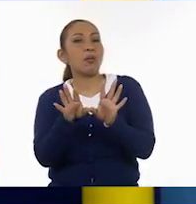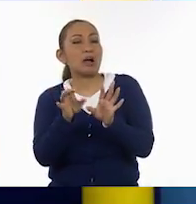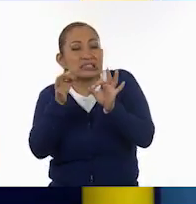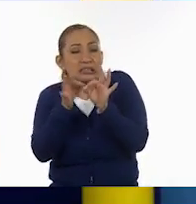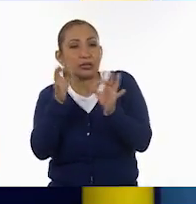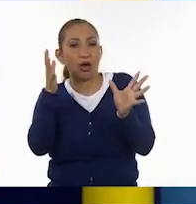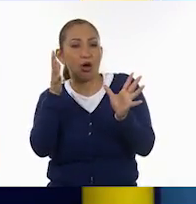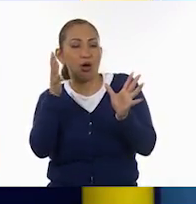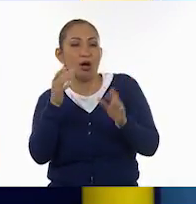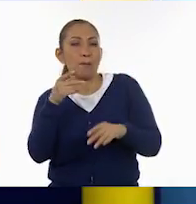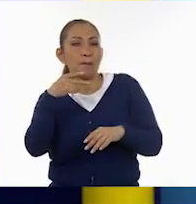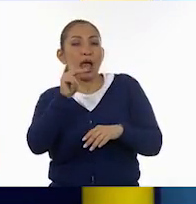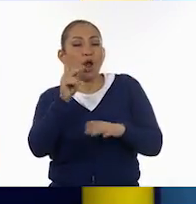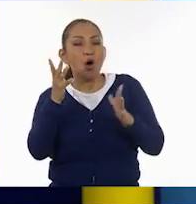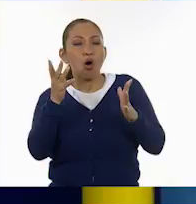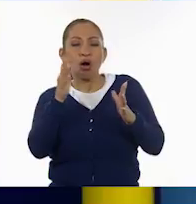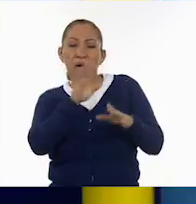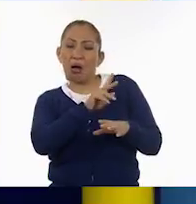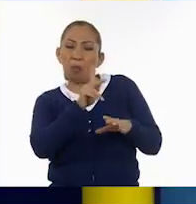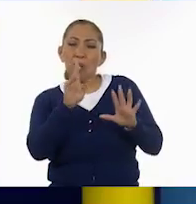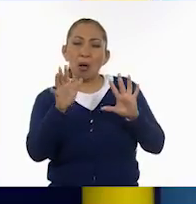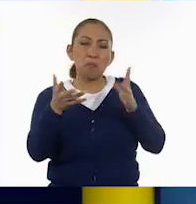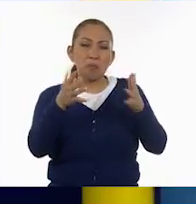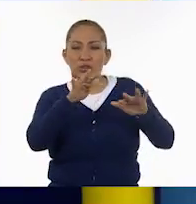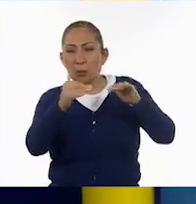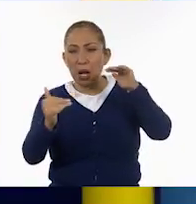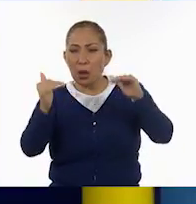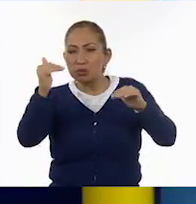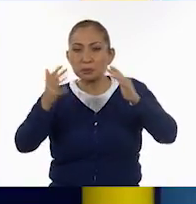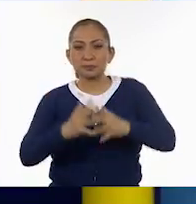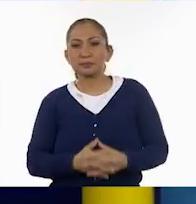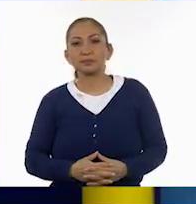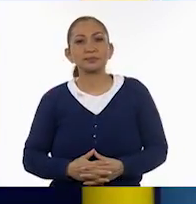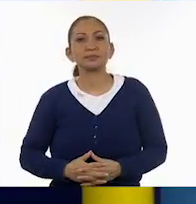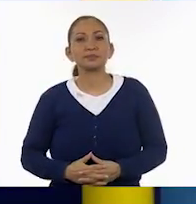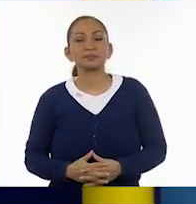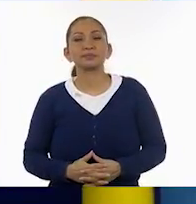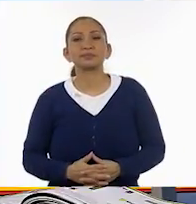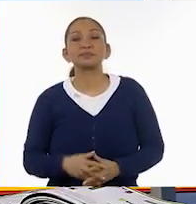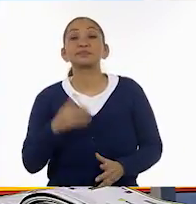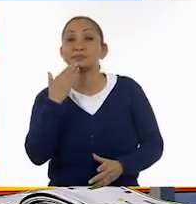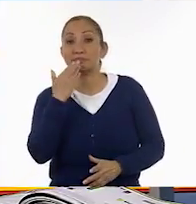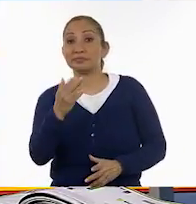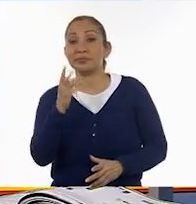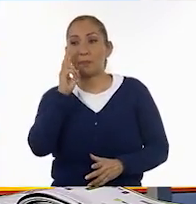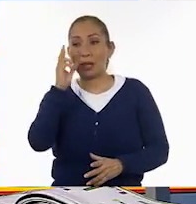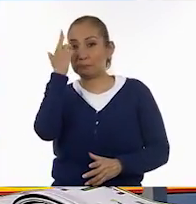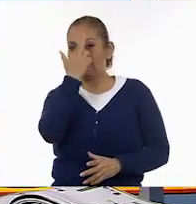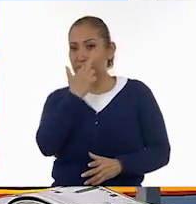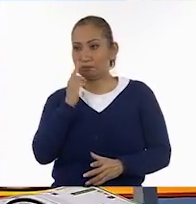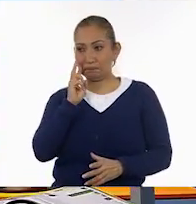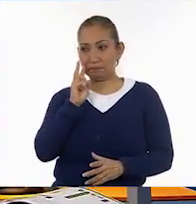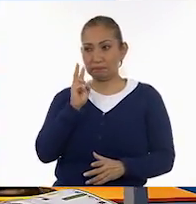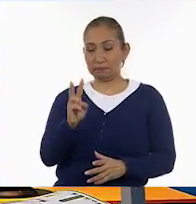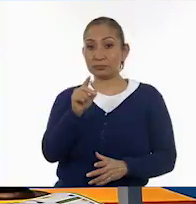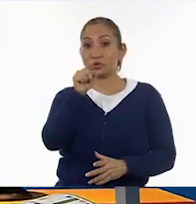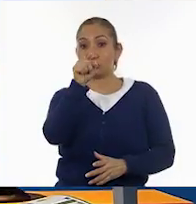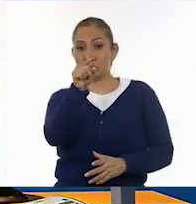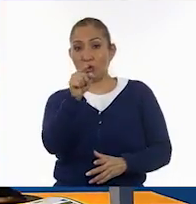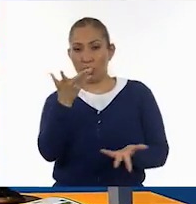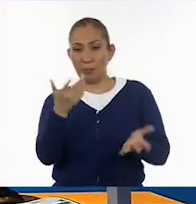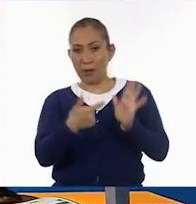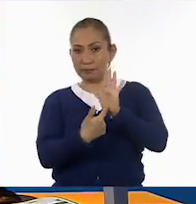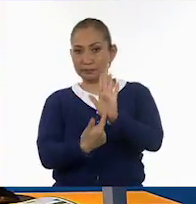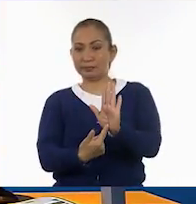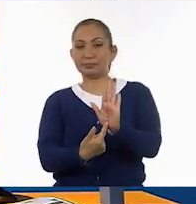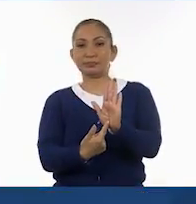exacto, tendencia tan marcada, pero me imagino que se mantendrá un poco igual. Bien, pues vamos a revisarlo y ustedes, bueno, se los vamos